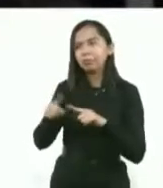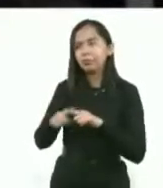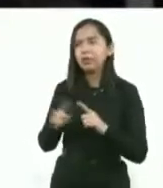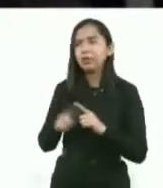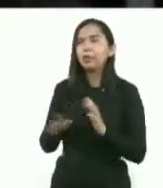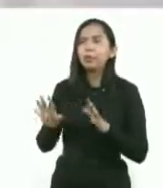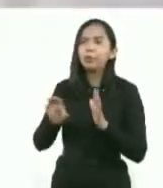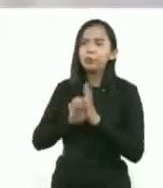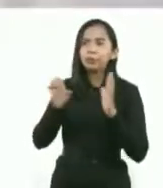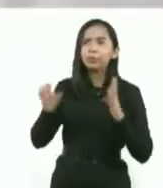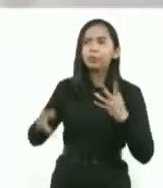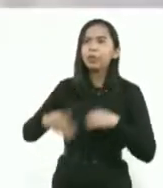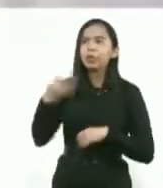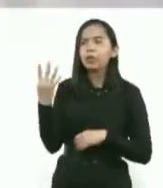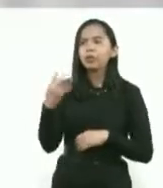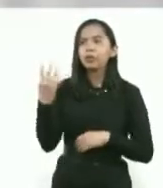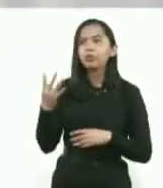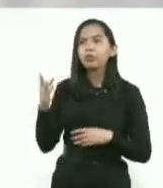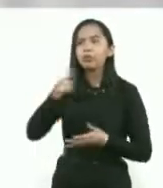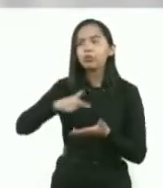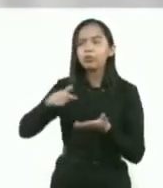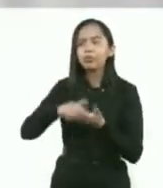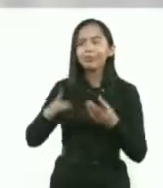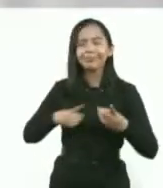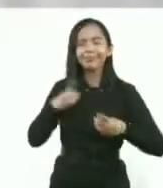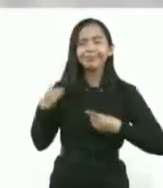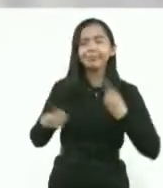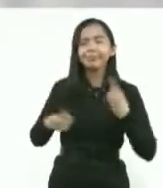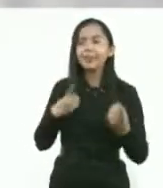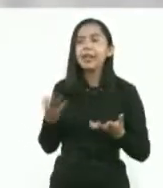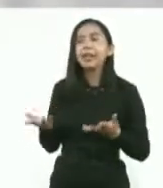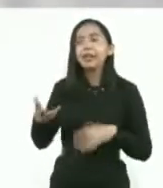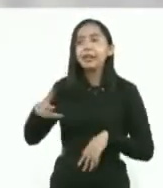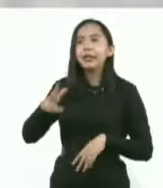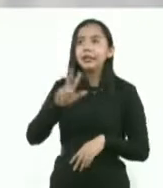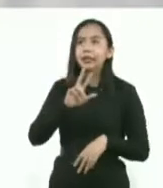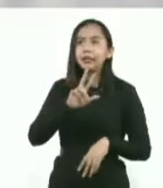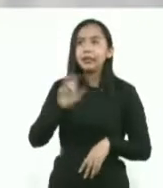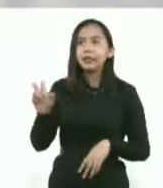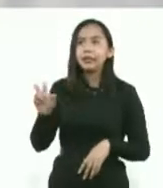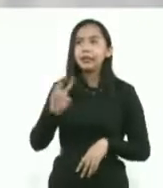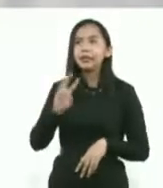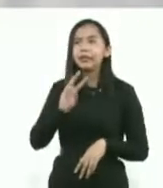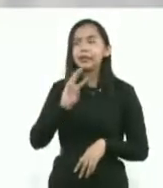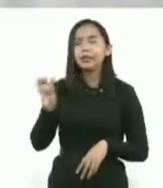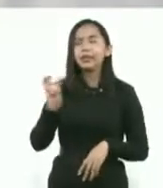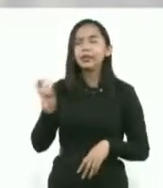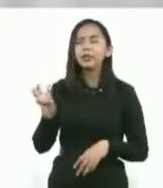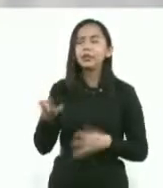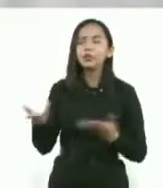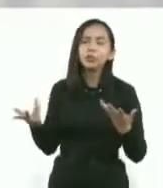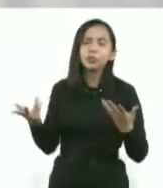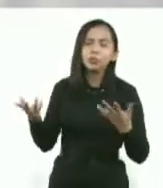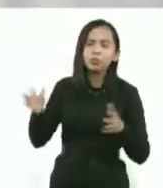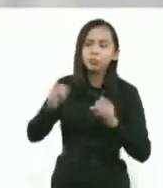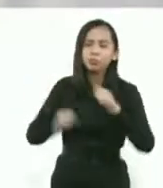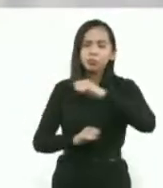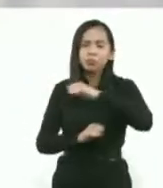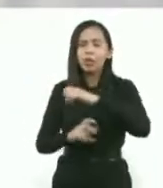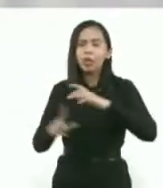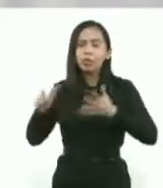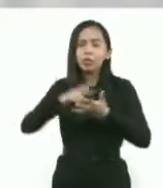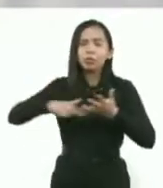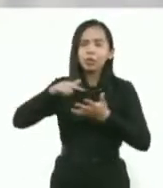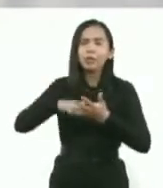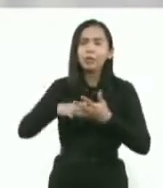los 14 parques que ya hicimos, los 300 pilares, la nueva universidad,